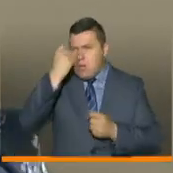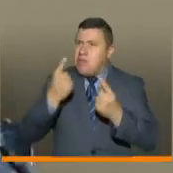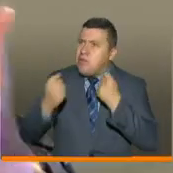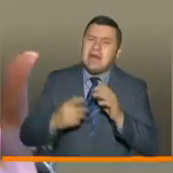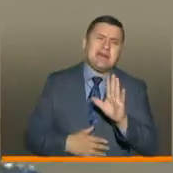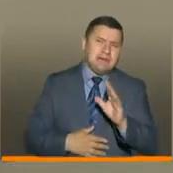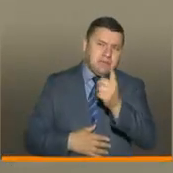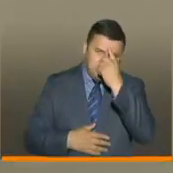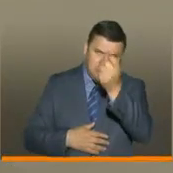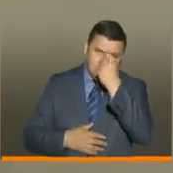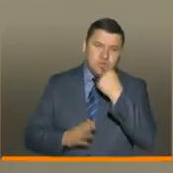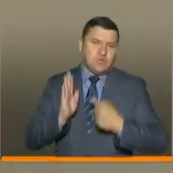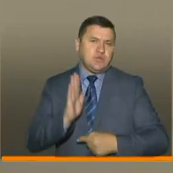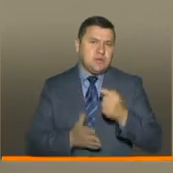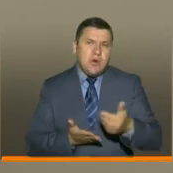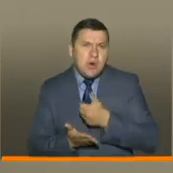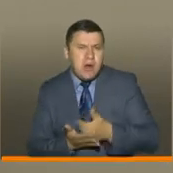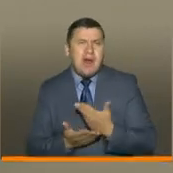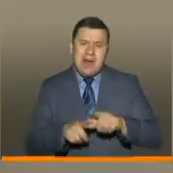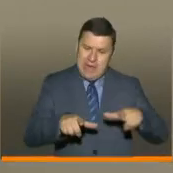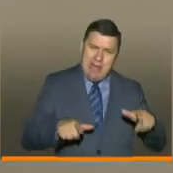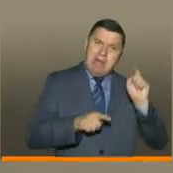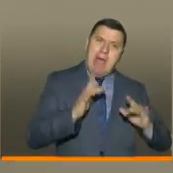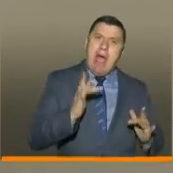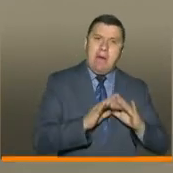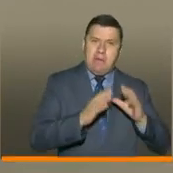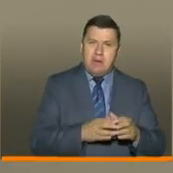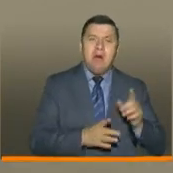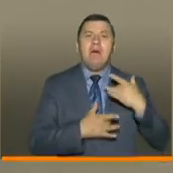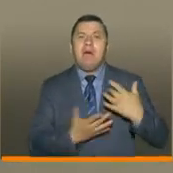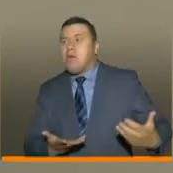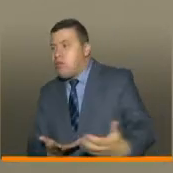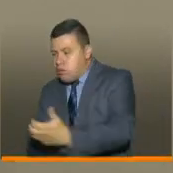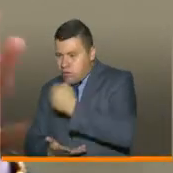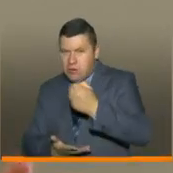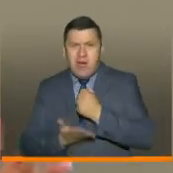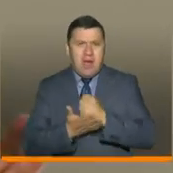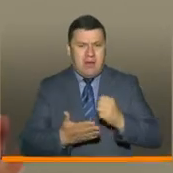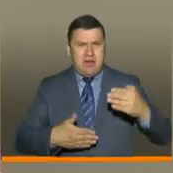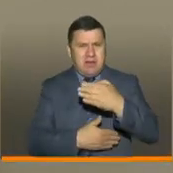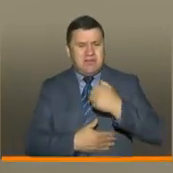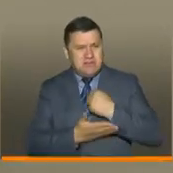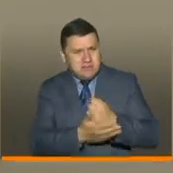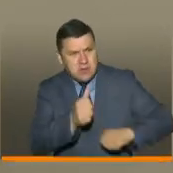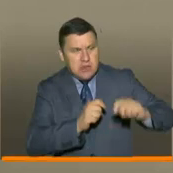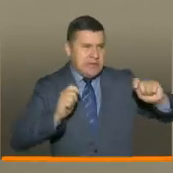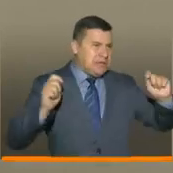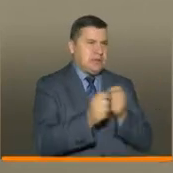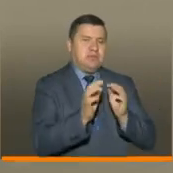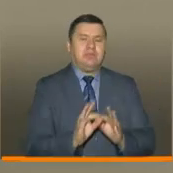ayer, tomar en cuenta de una vez estas recomendaciones para, con base en las donaciones y el programa Ayudarnos Hace Bien, llegar y hacer una